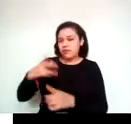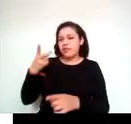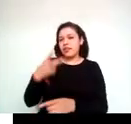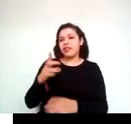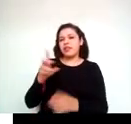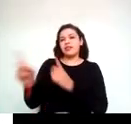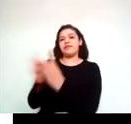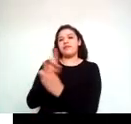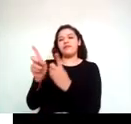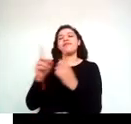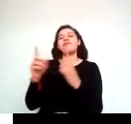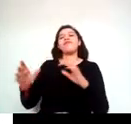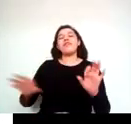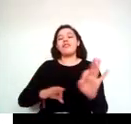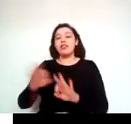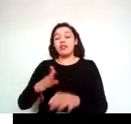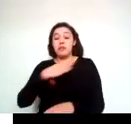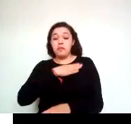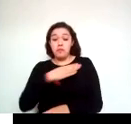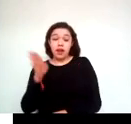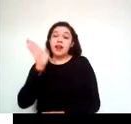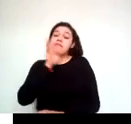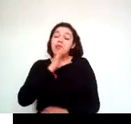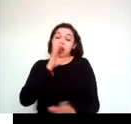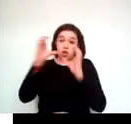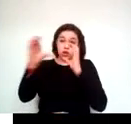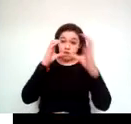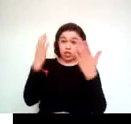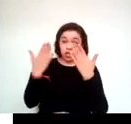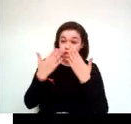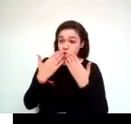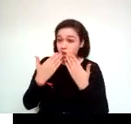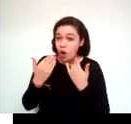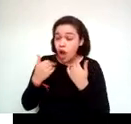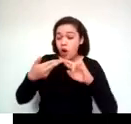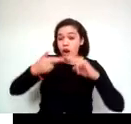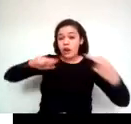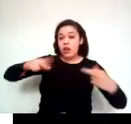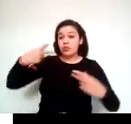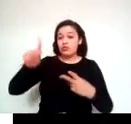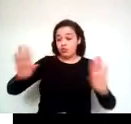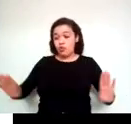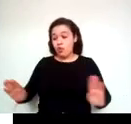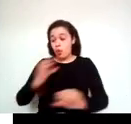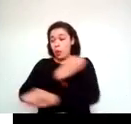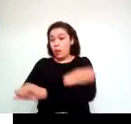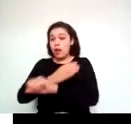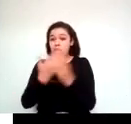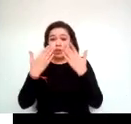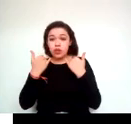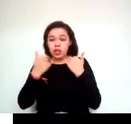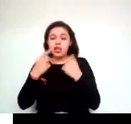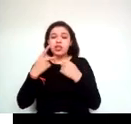trabajo. Cuando no son buenas, cuando no hay comunicación o no hay una buena relación con sus compañeros, esto se convierte en un riesgo